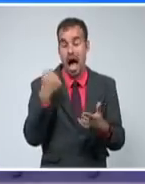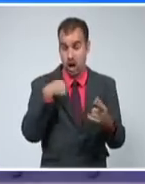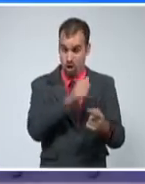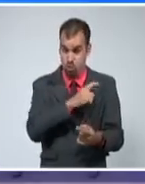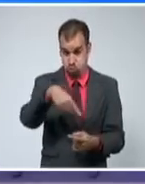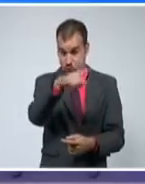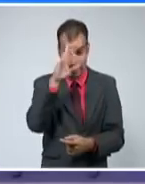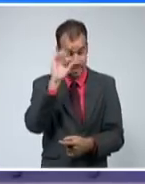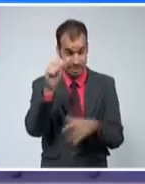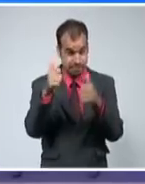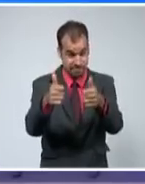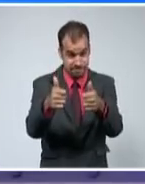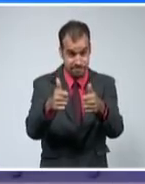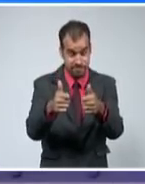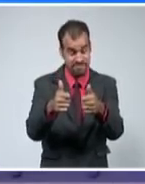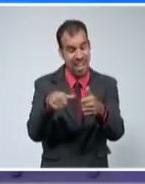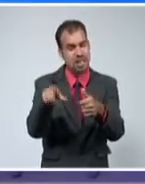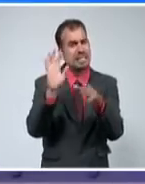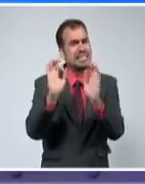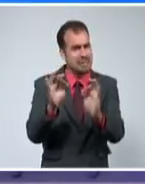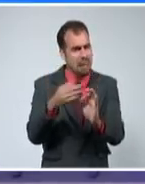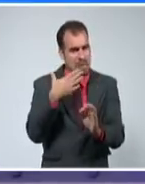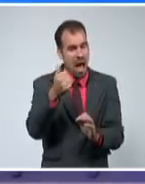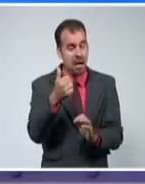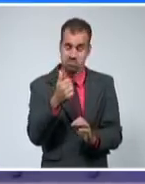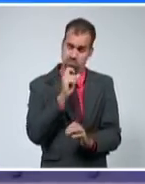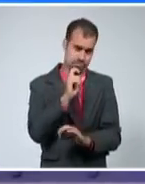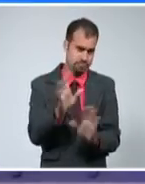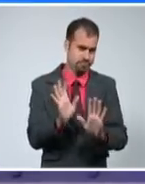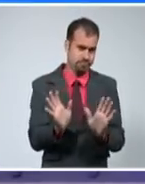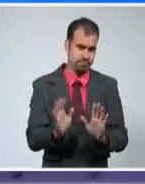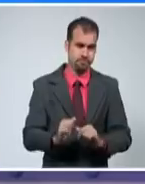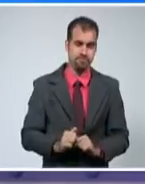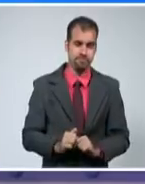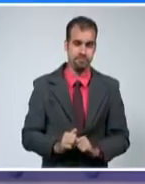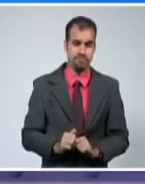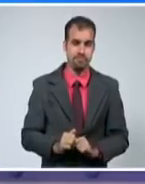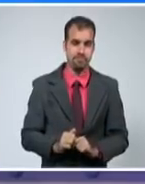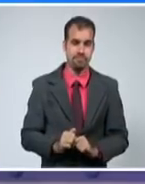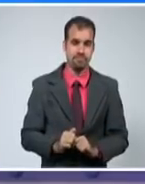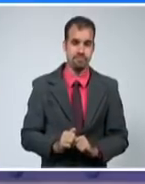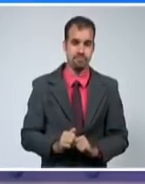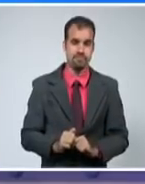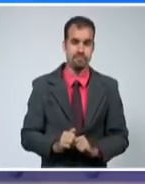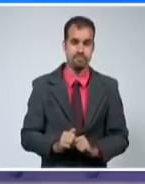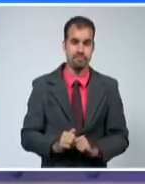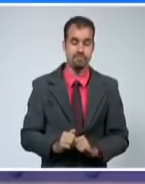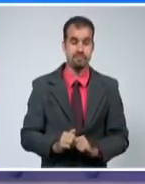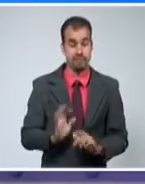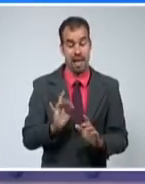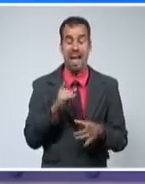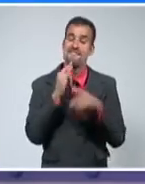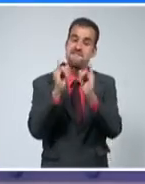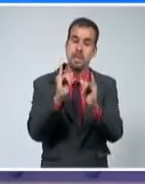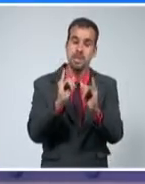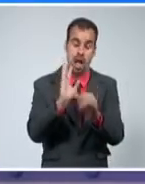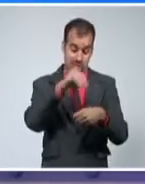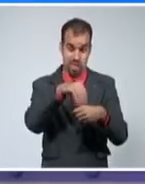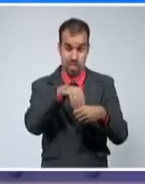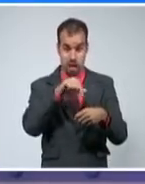eso no siempre es posible y menos cuando se trata de información que proviene desde dentro si desde los